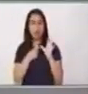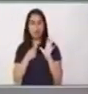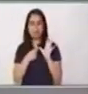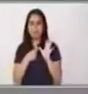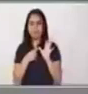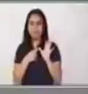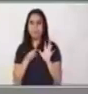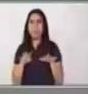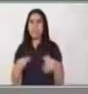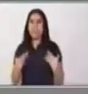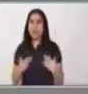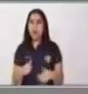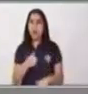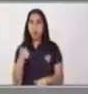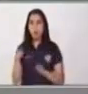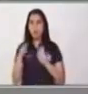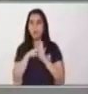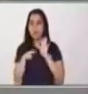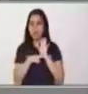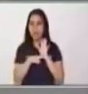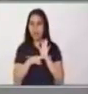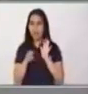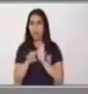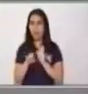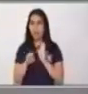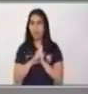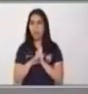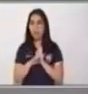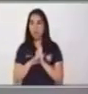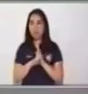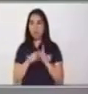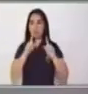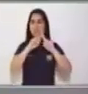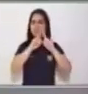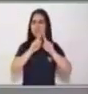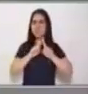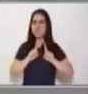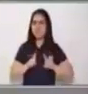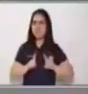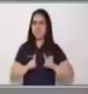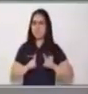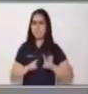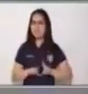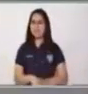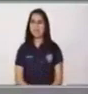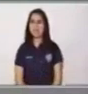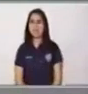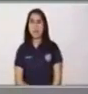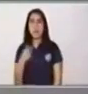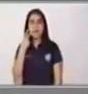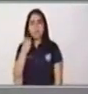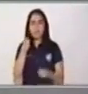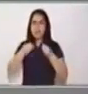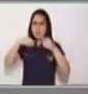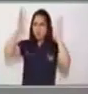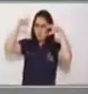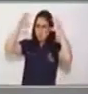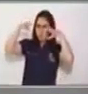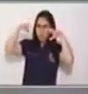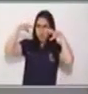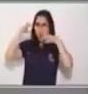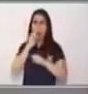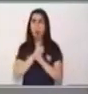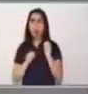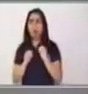esta noche? ¿Qué húmedo está todo? ¿Qué frío vamos a pasar el día de hoy? Entonces, en